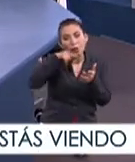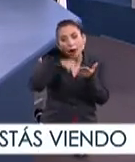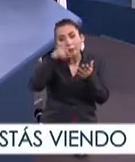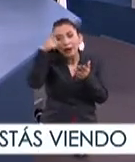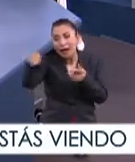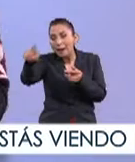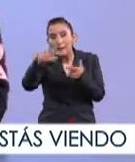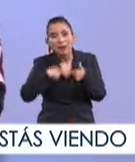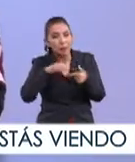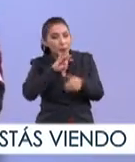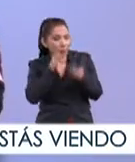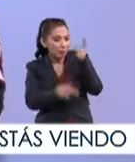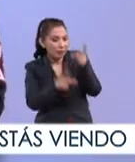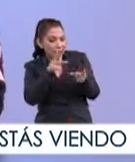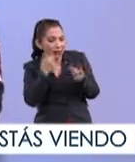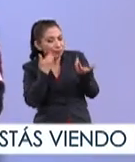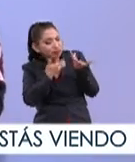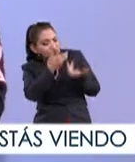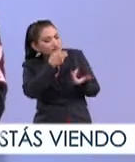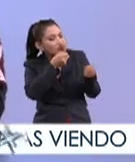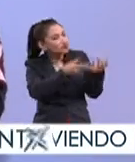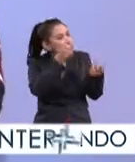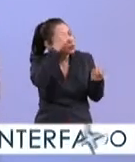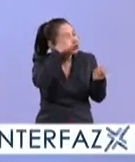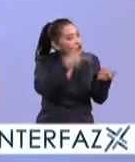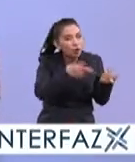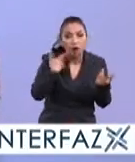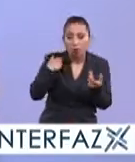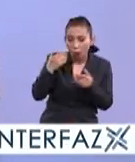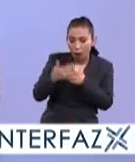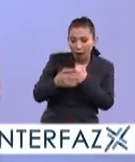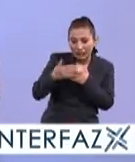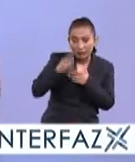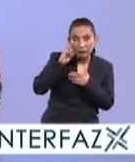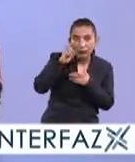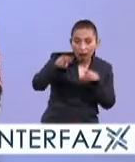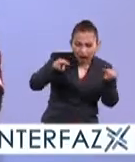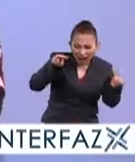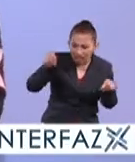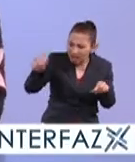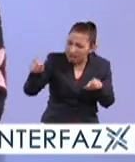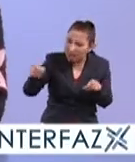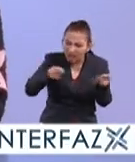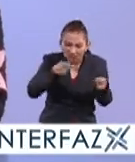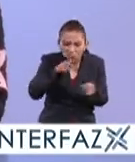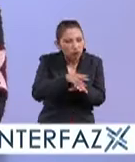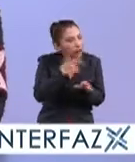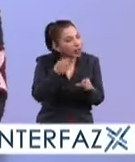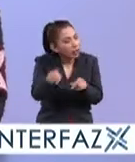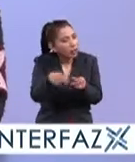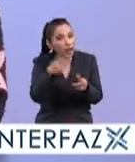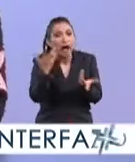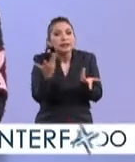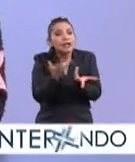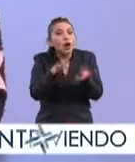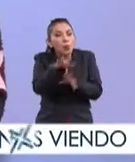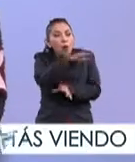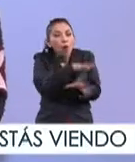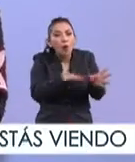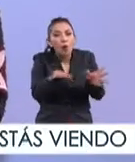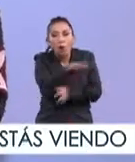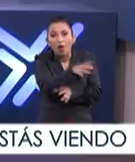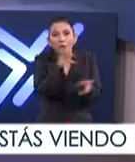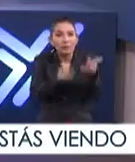que la gente pueda dialogar, para interactuar con el archivo que se tiene, para generar como este espacio